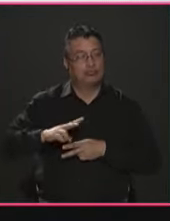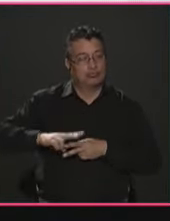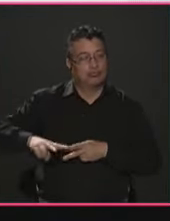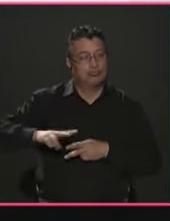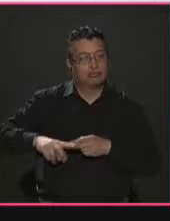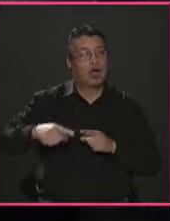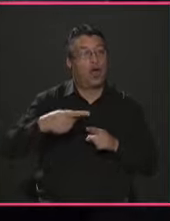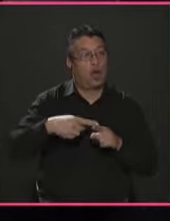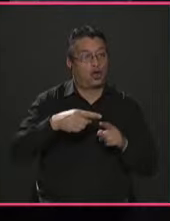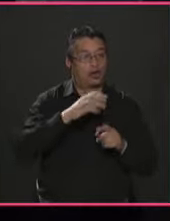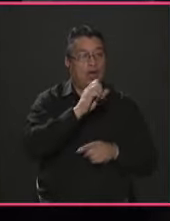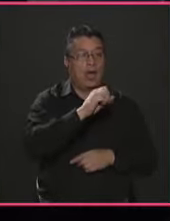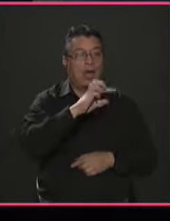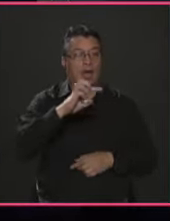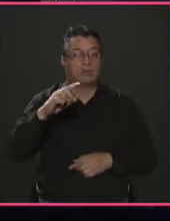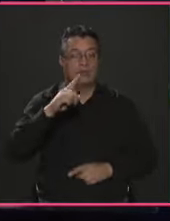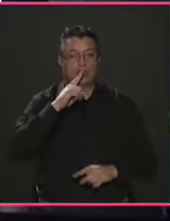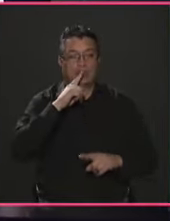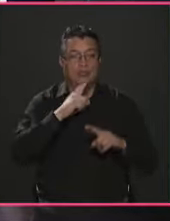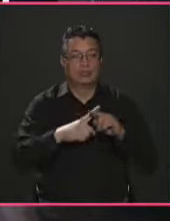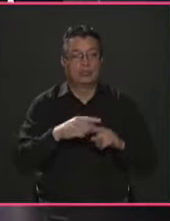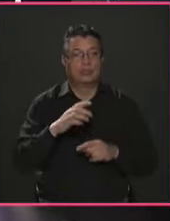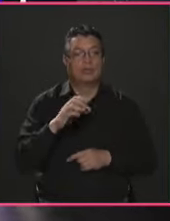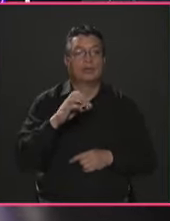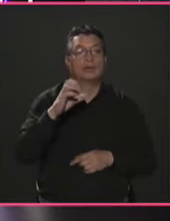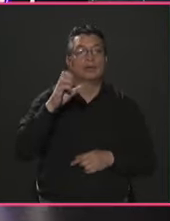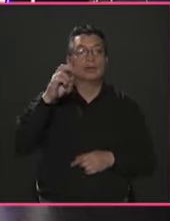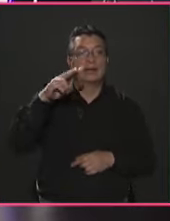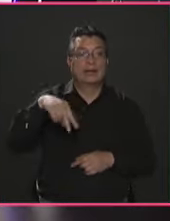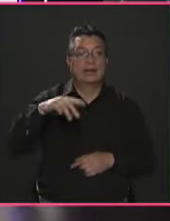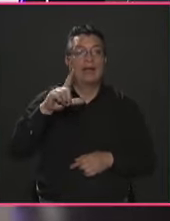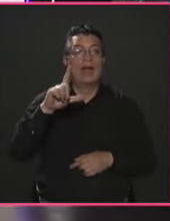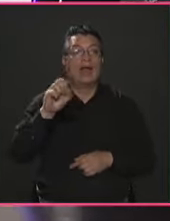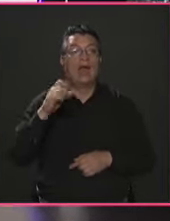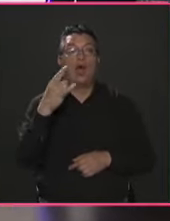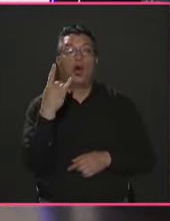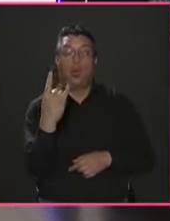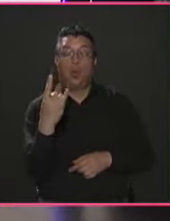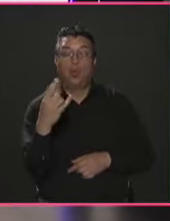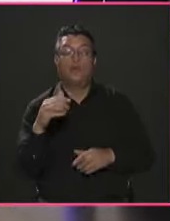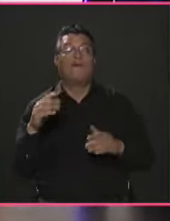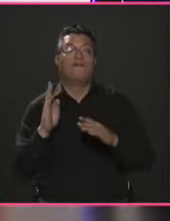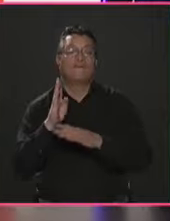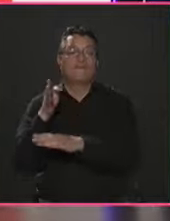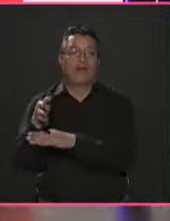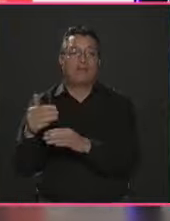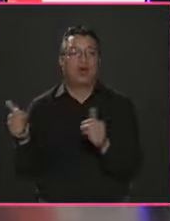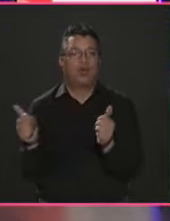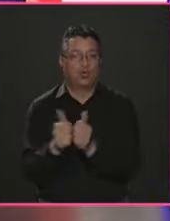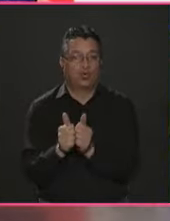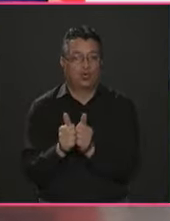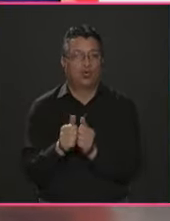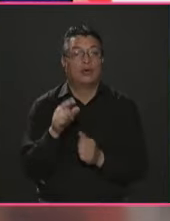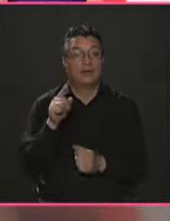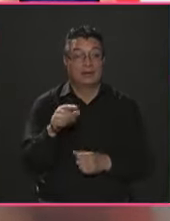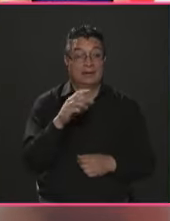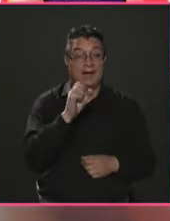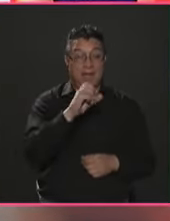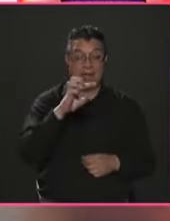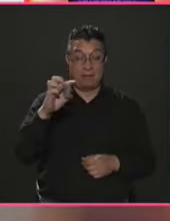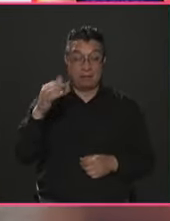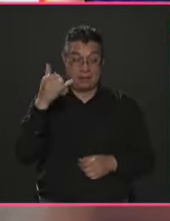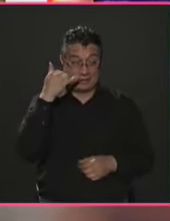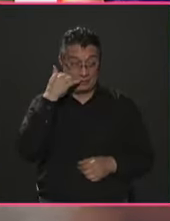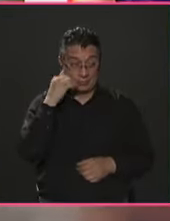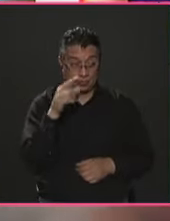otra aplicación que se llama en la u vamos juntos en esta aplicación para celulares algo que